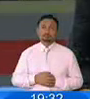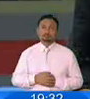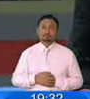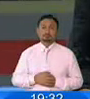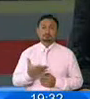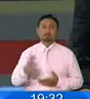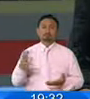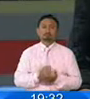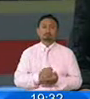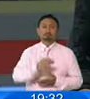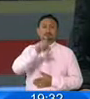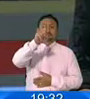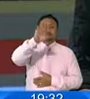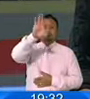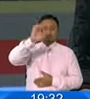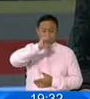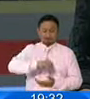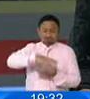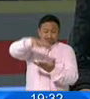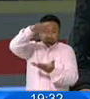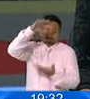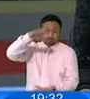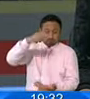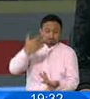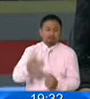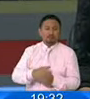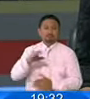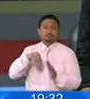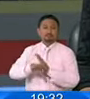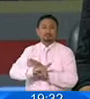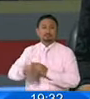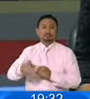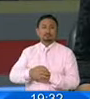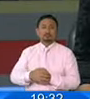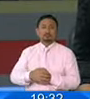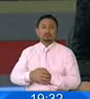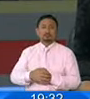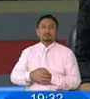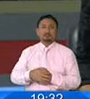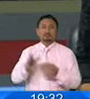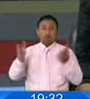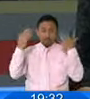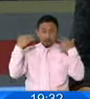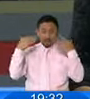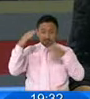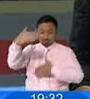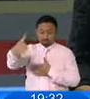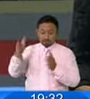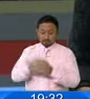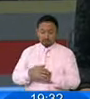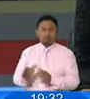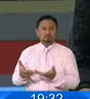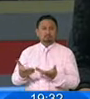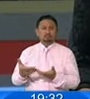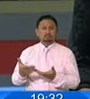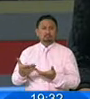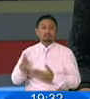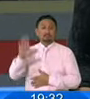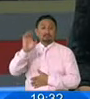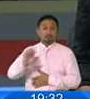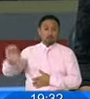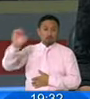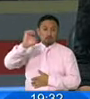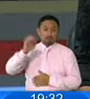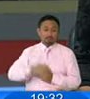Incautan más de una tonelada de droga camuflada en un contenedor en el puerto marítimo de la ciudad de Guayaquil. El alcaloide tenía como destino Europa y